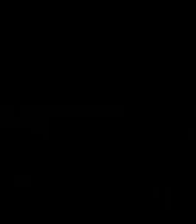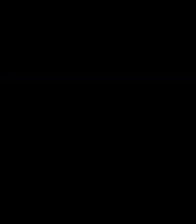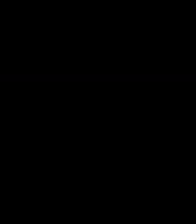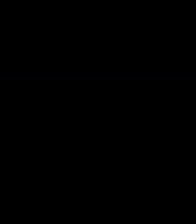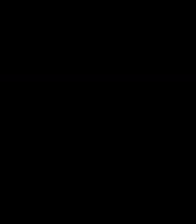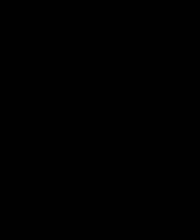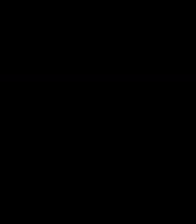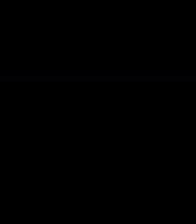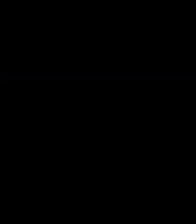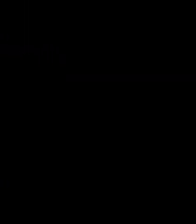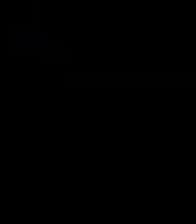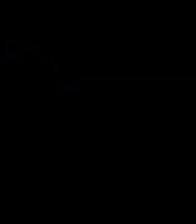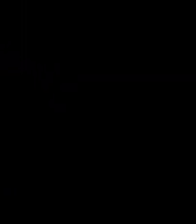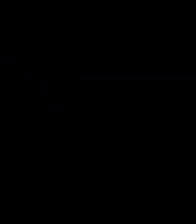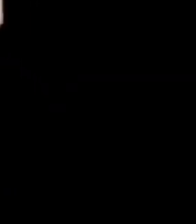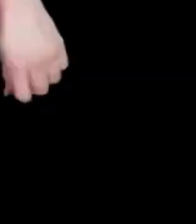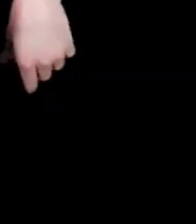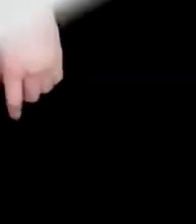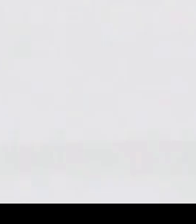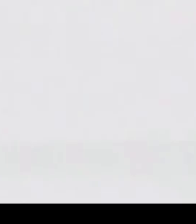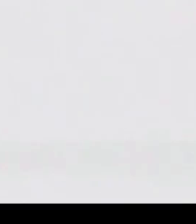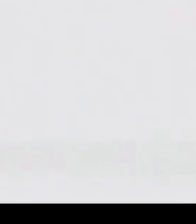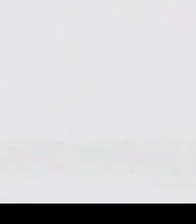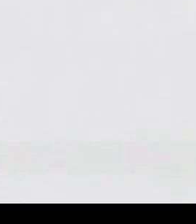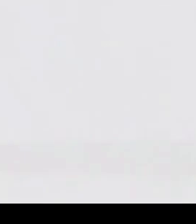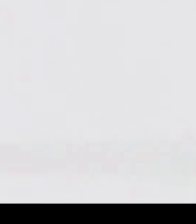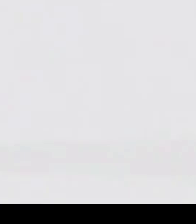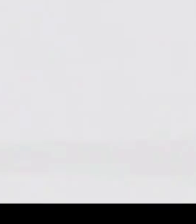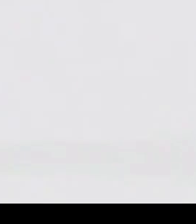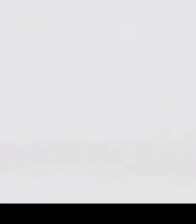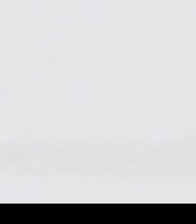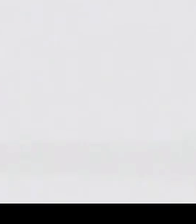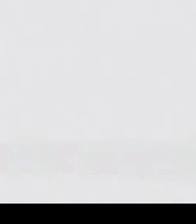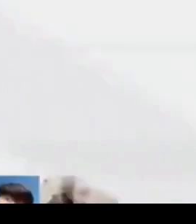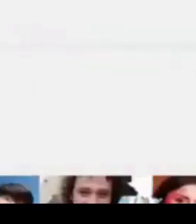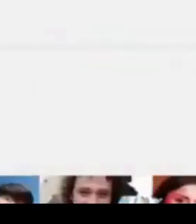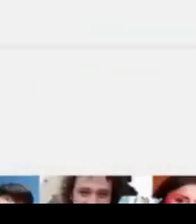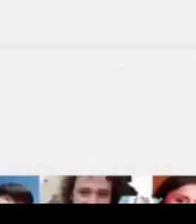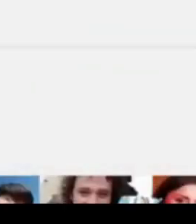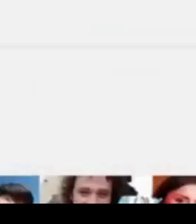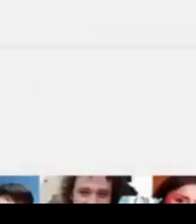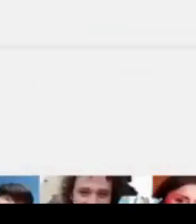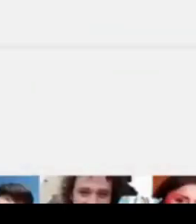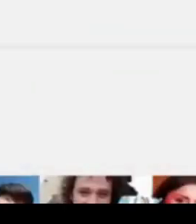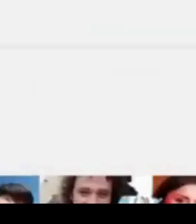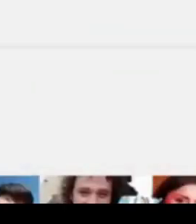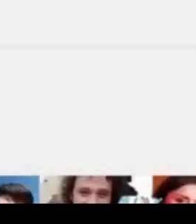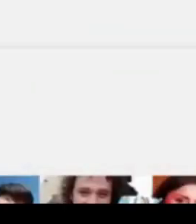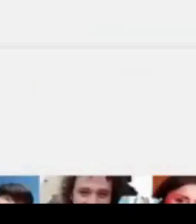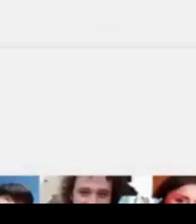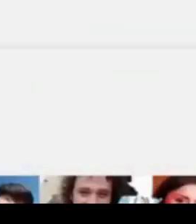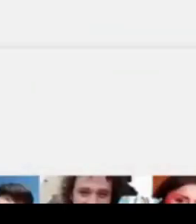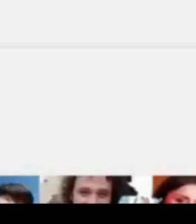espero que les haya gustado el video, y si fue así, pues ya saben, dejen su poderoso like o dislike. Suscríbanse y activen la campanita